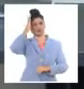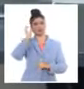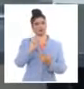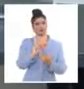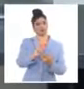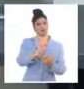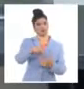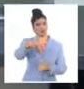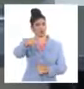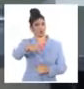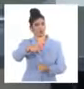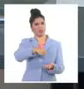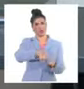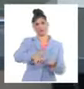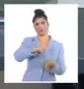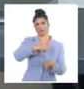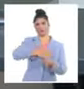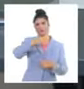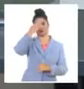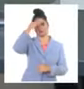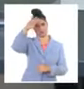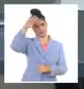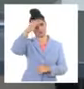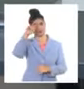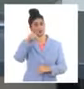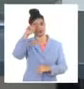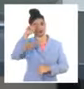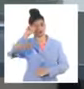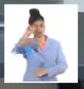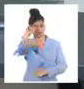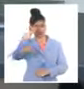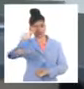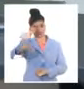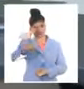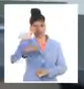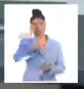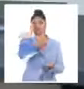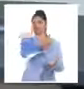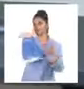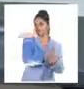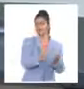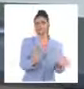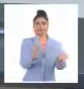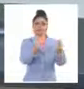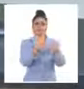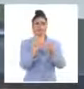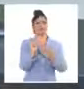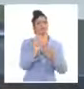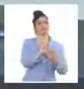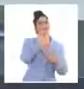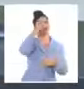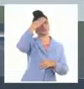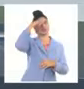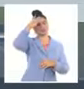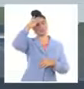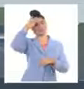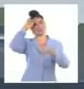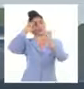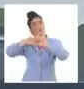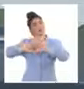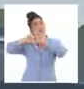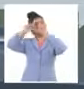la provincia de Santiago de Cuba. En este municipio del oriente del país concluye el recorrido que realizó por todo el territorio